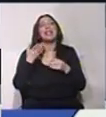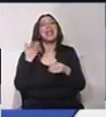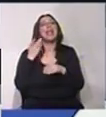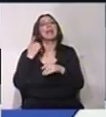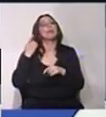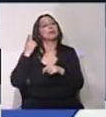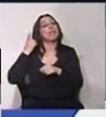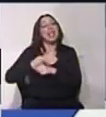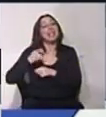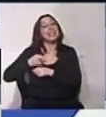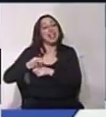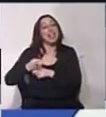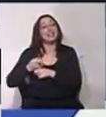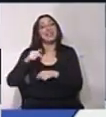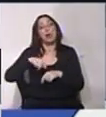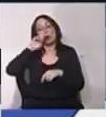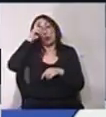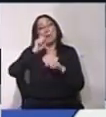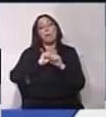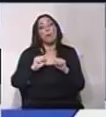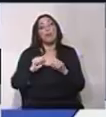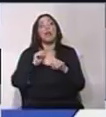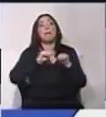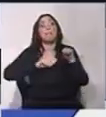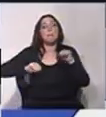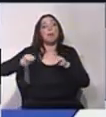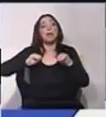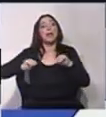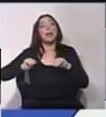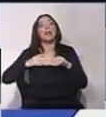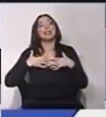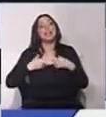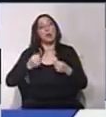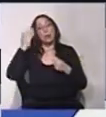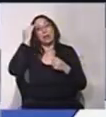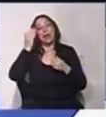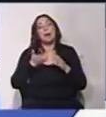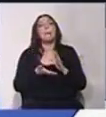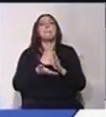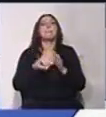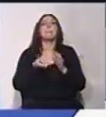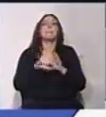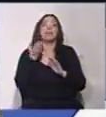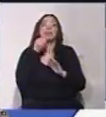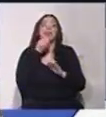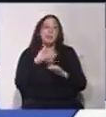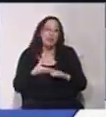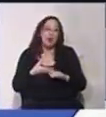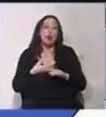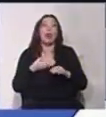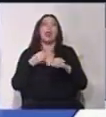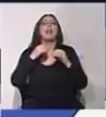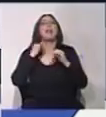que hacen a que, bueno, Uruguay se pueda ir moviendo a dar una prestación en salud mental más digna para el usuario y con un enfoque de